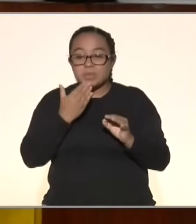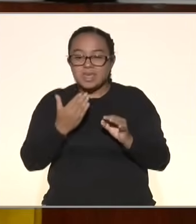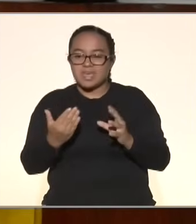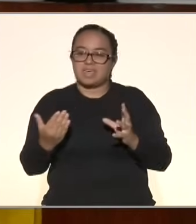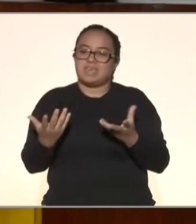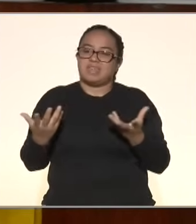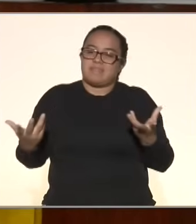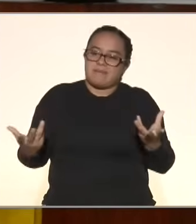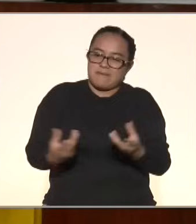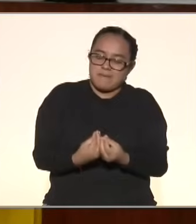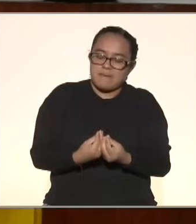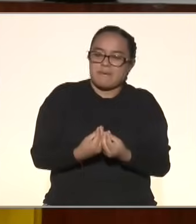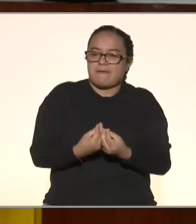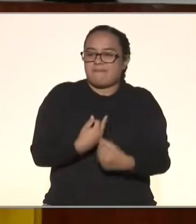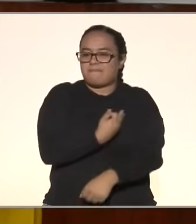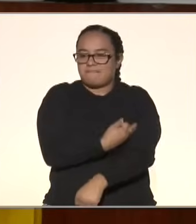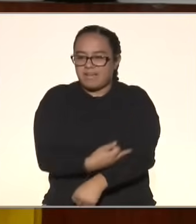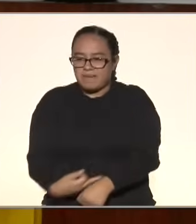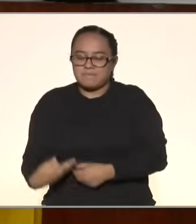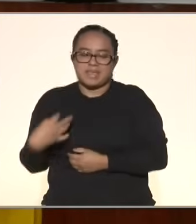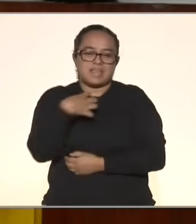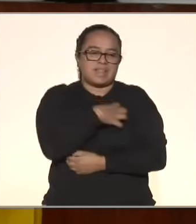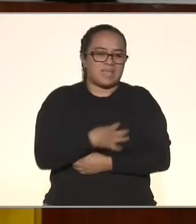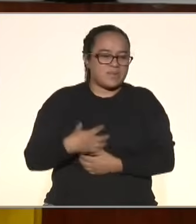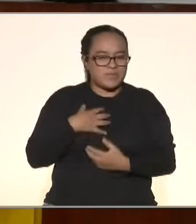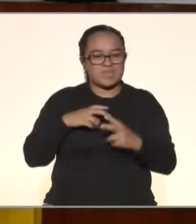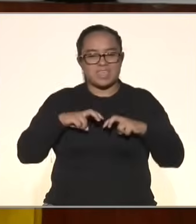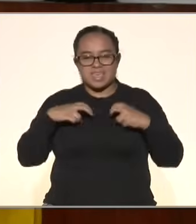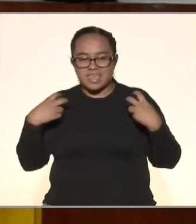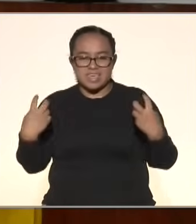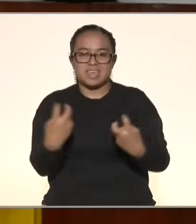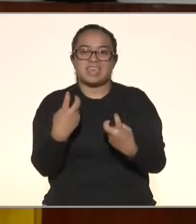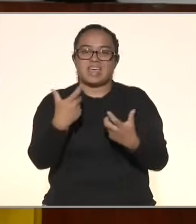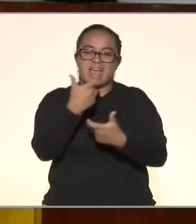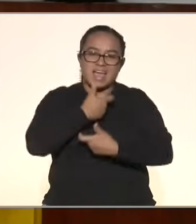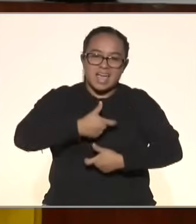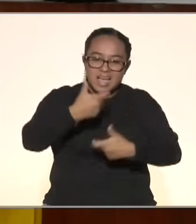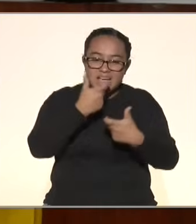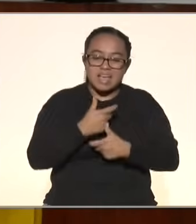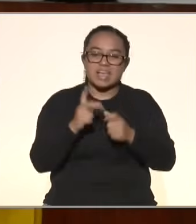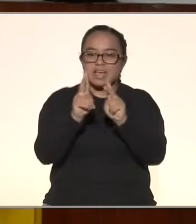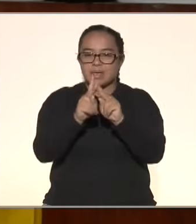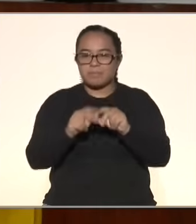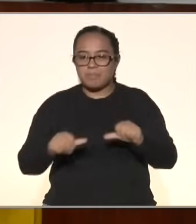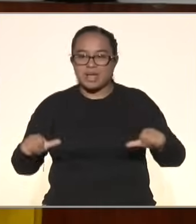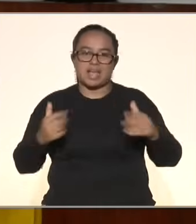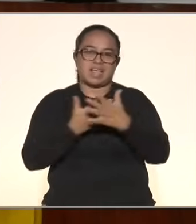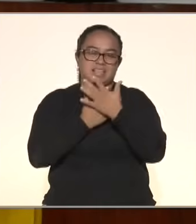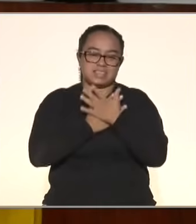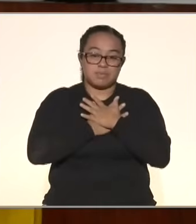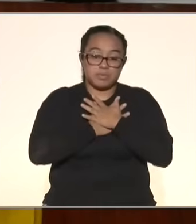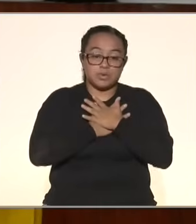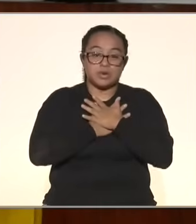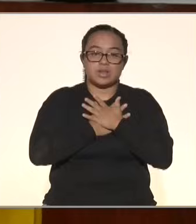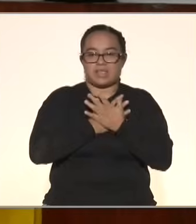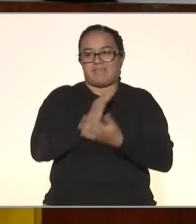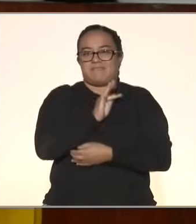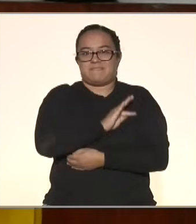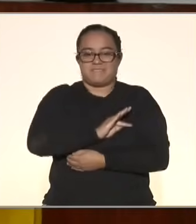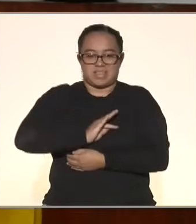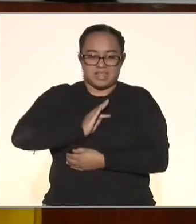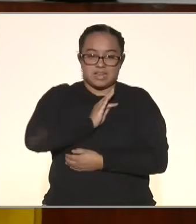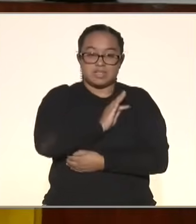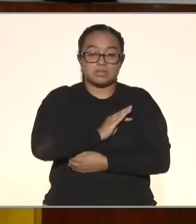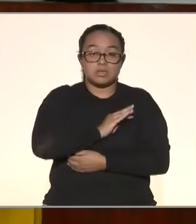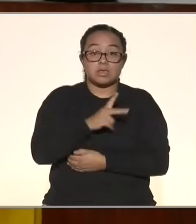en familia, de estar contentos, de reír, momentos donde va a haber mucha armonía y mucho amor y por supuesto muchísima felicidad,